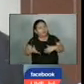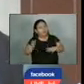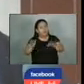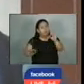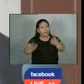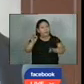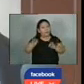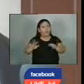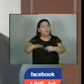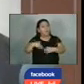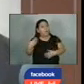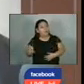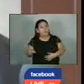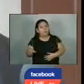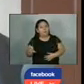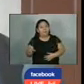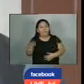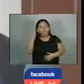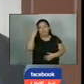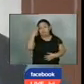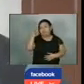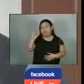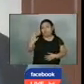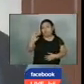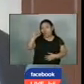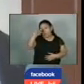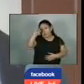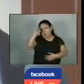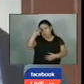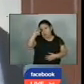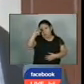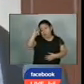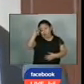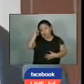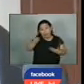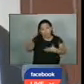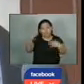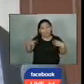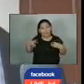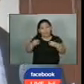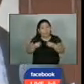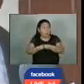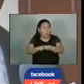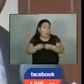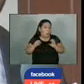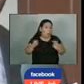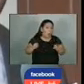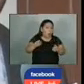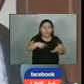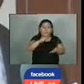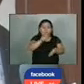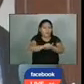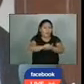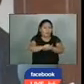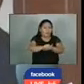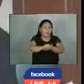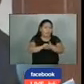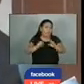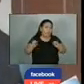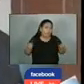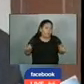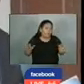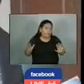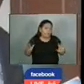ser no sé qué clase de trabajo le van a dejar, si de utilidad pública, alguna firma, alguna...